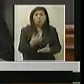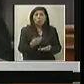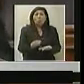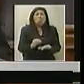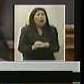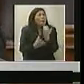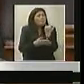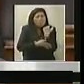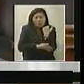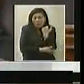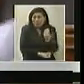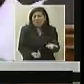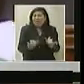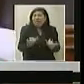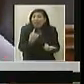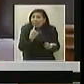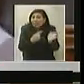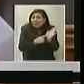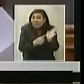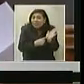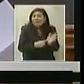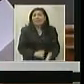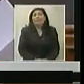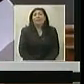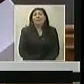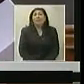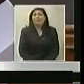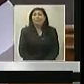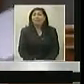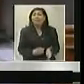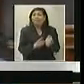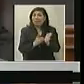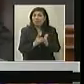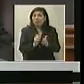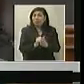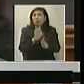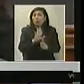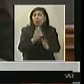extrema pobreza? Y aquí lo dice, presidente, este decreto supremo